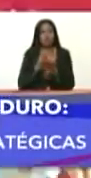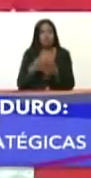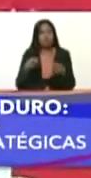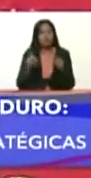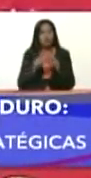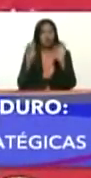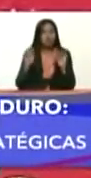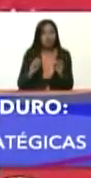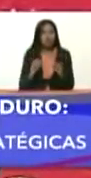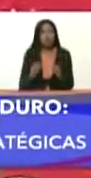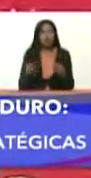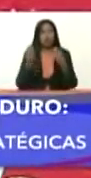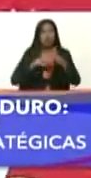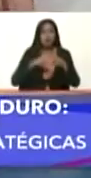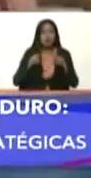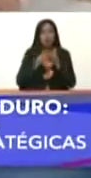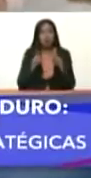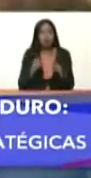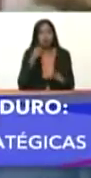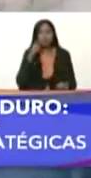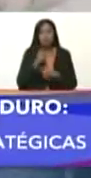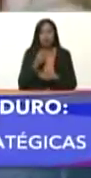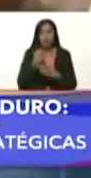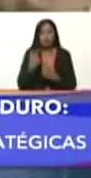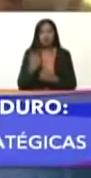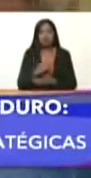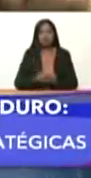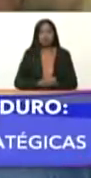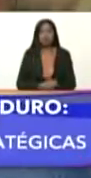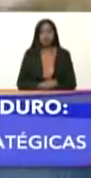nada, pues. Cumpliendo sus ordenanzas. Así es.